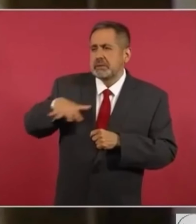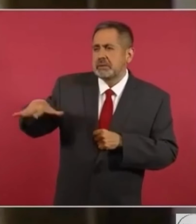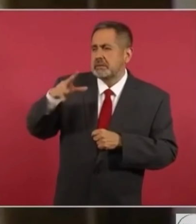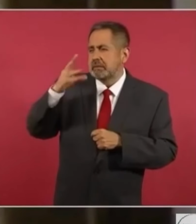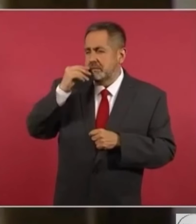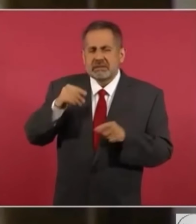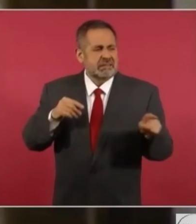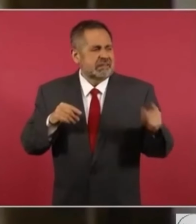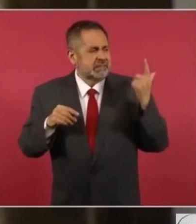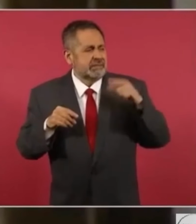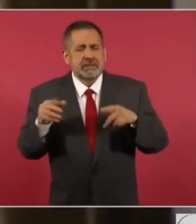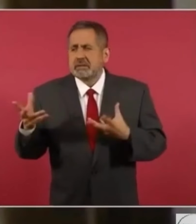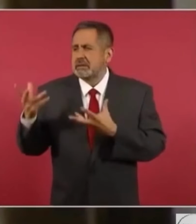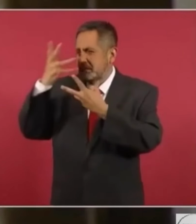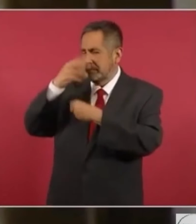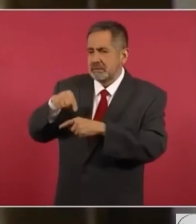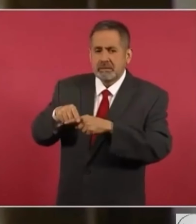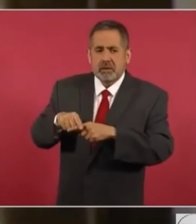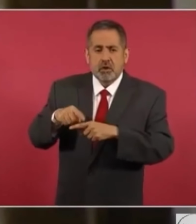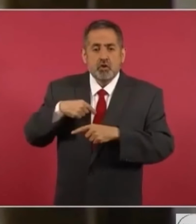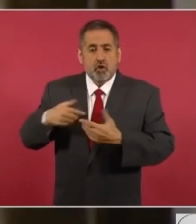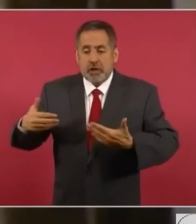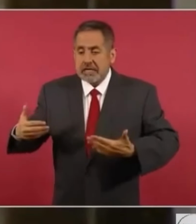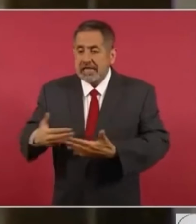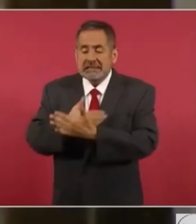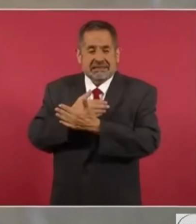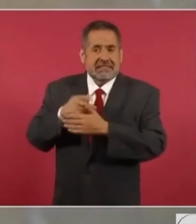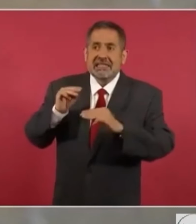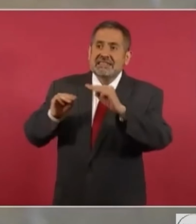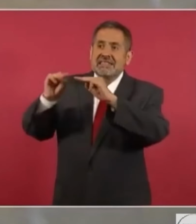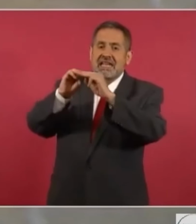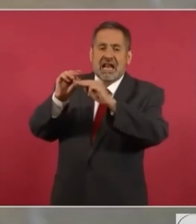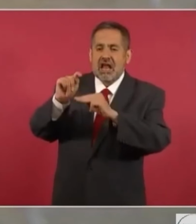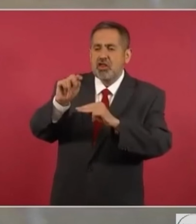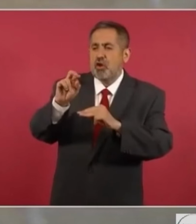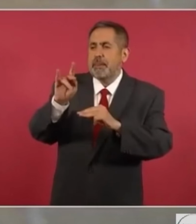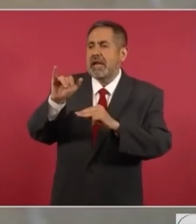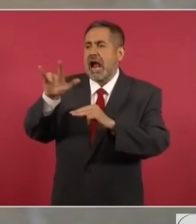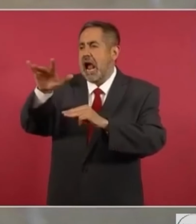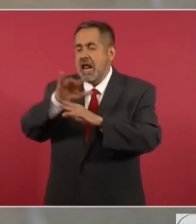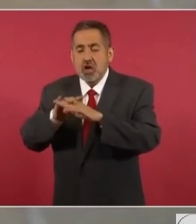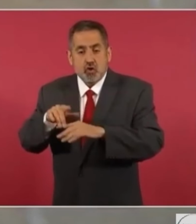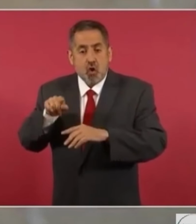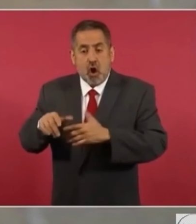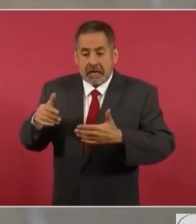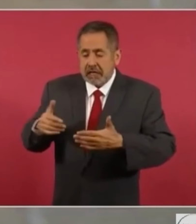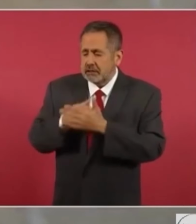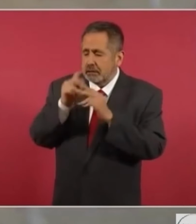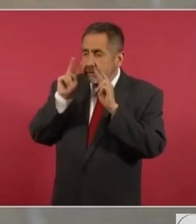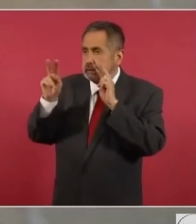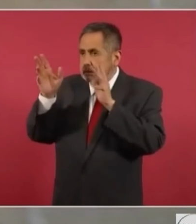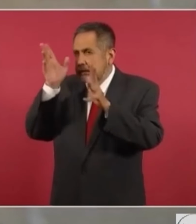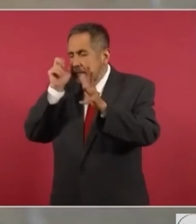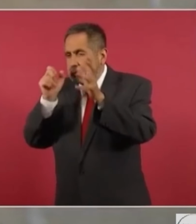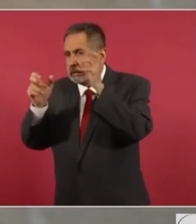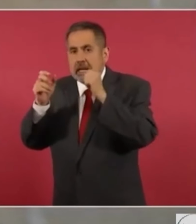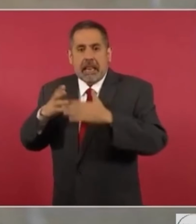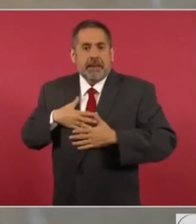fealdad. Hijo de la sierra tropical, recibí las primeras impresiones de la